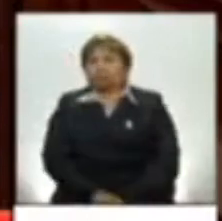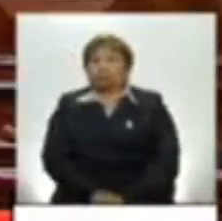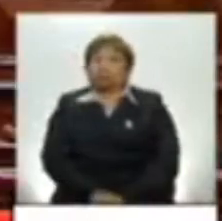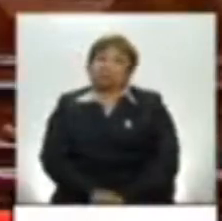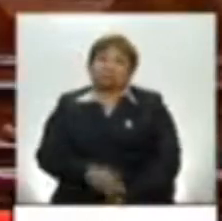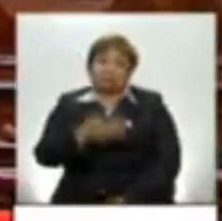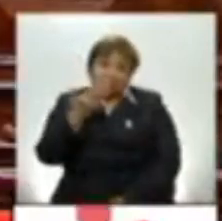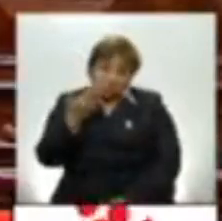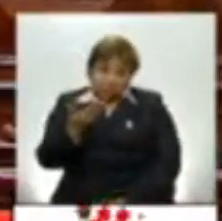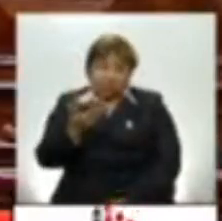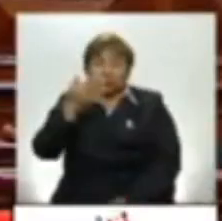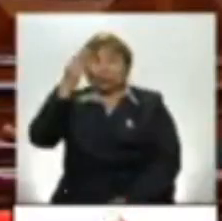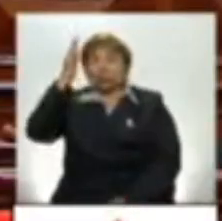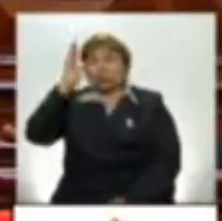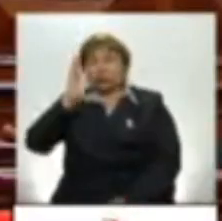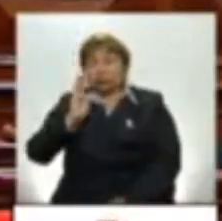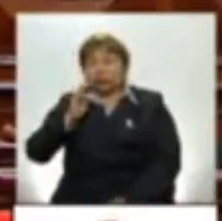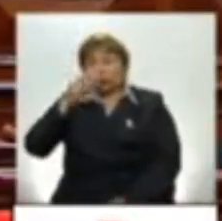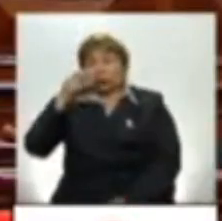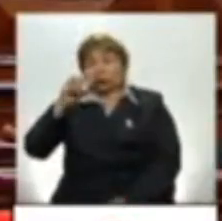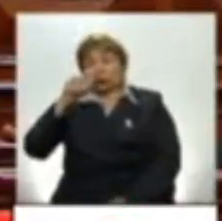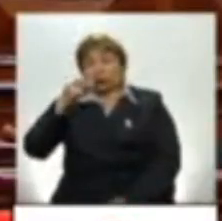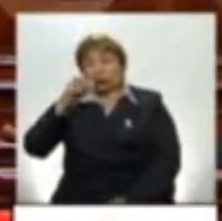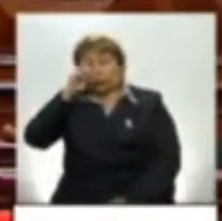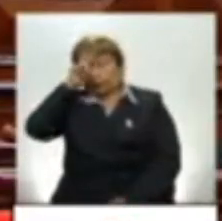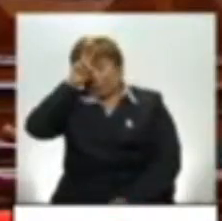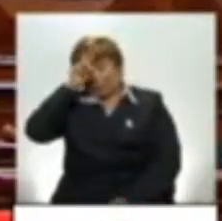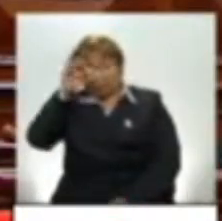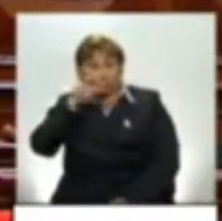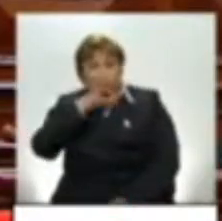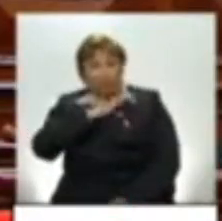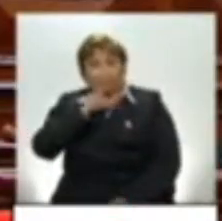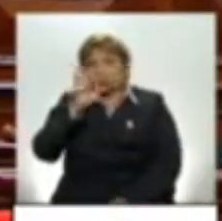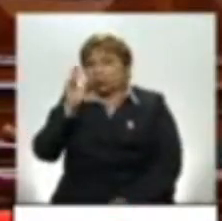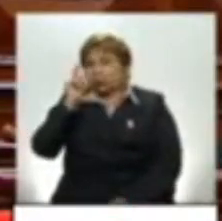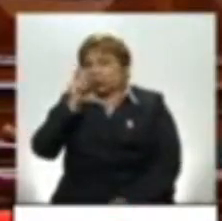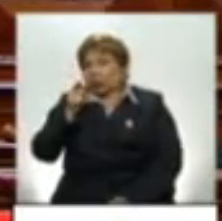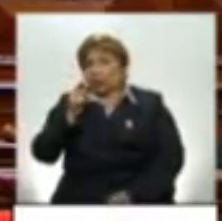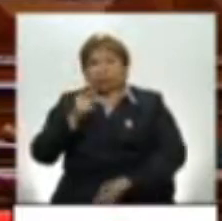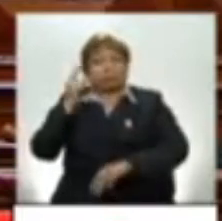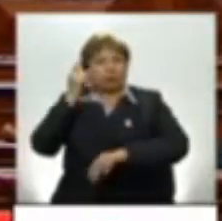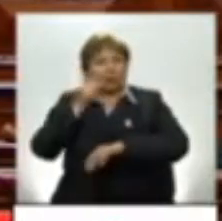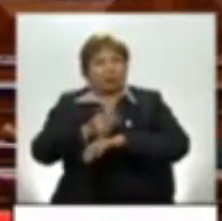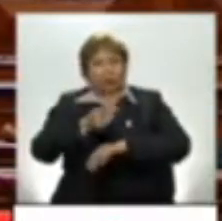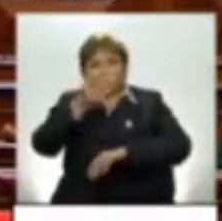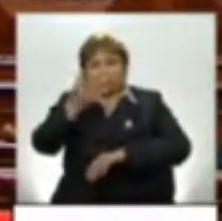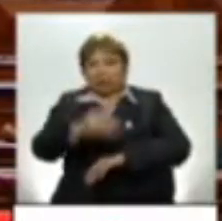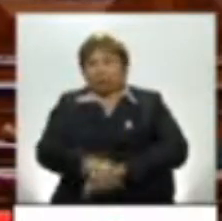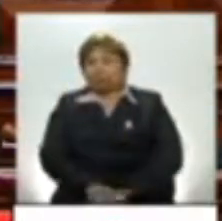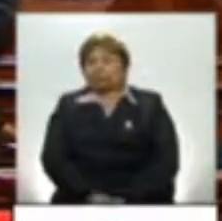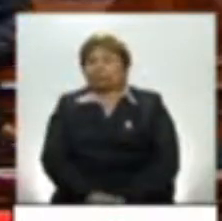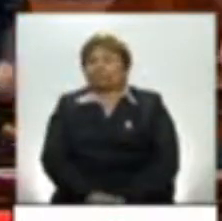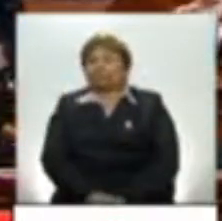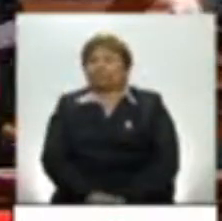Si así lo hace, que Dios y la patria lo premien, sino que él y la nación se lo demanden.